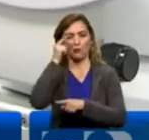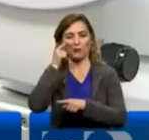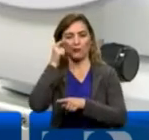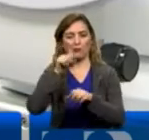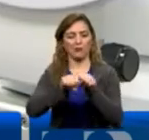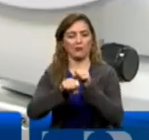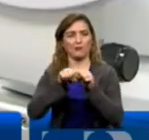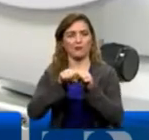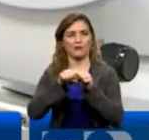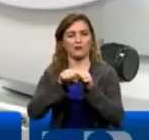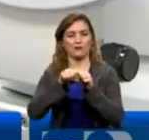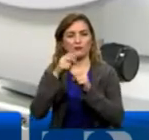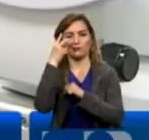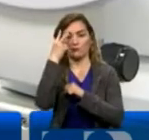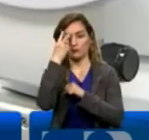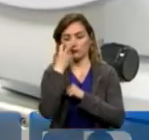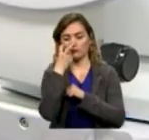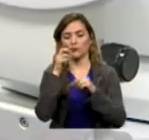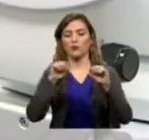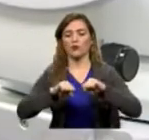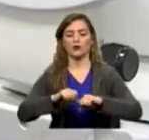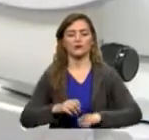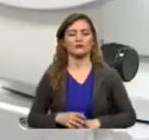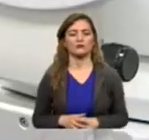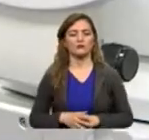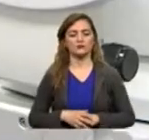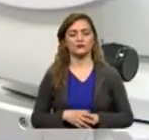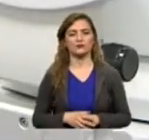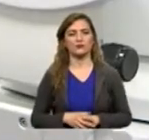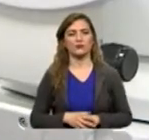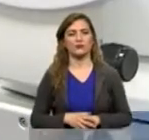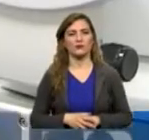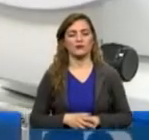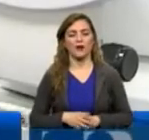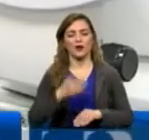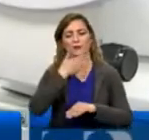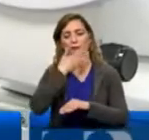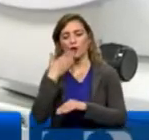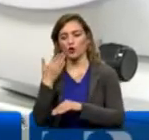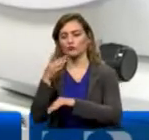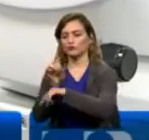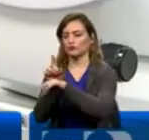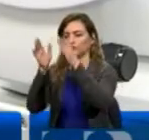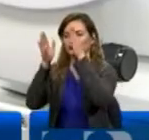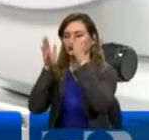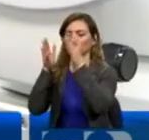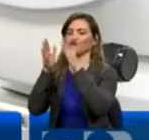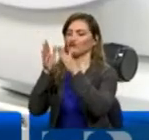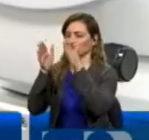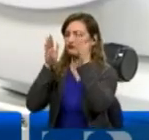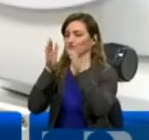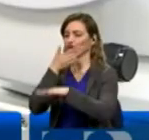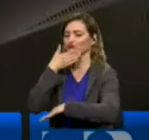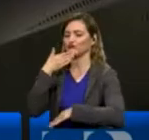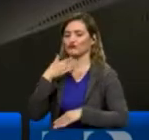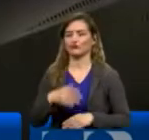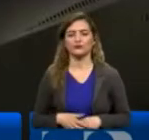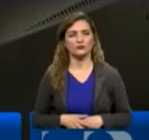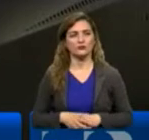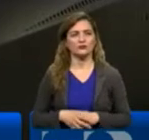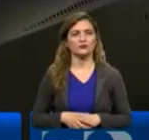El glaucoma nos lleva a la ceguera. Entonces prácticamente por no acudir al médico puedo acabar ciego y es una ceguera irreversible.